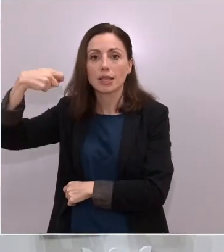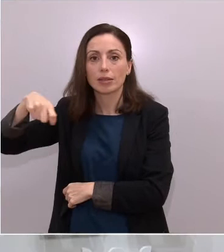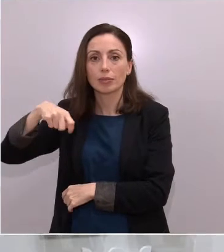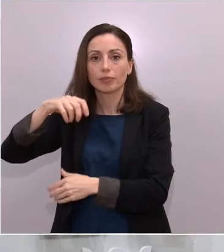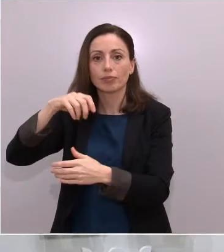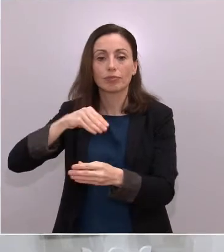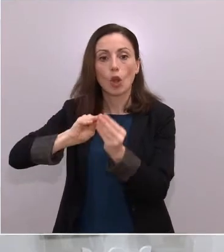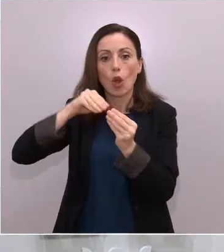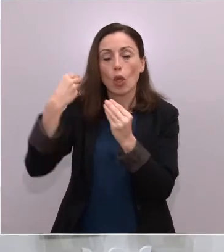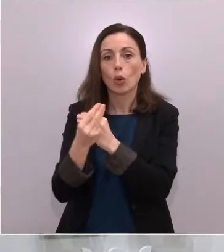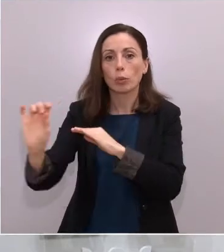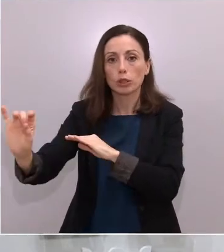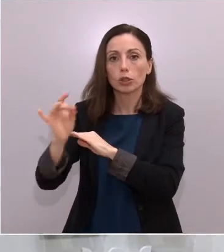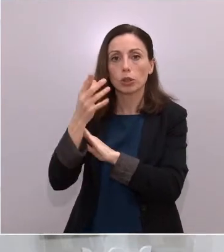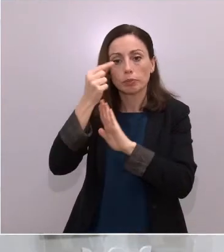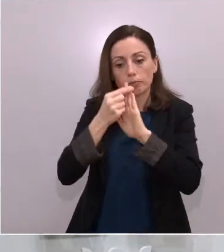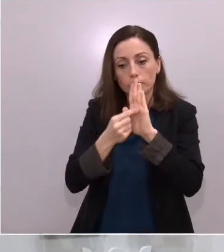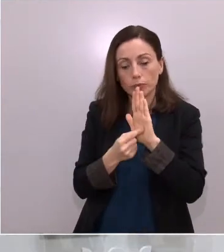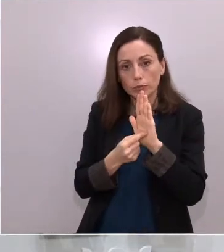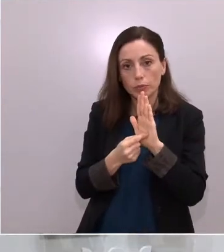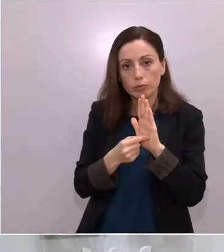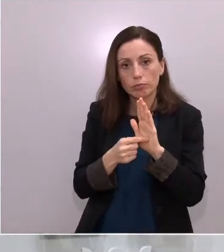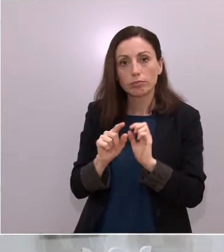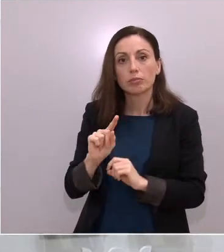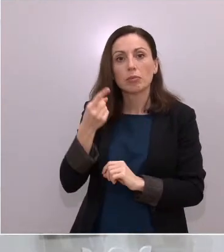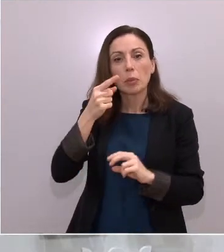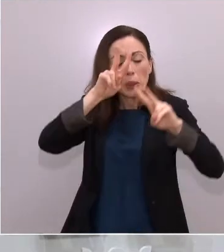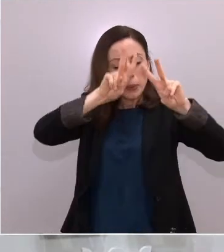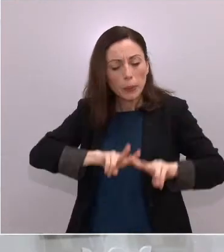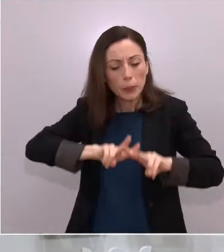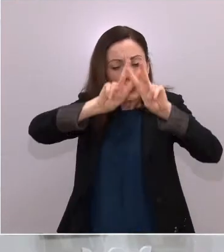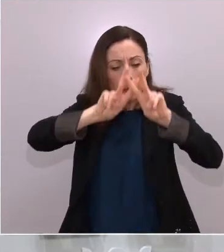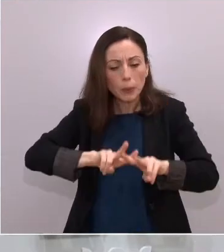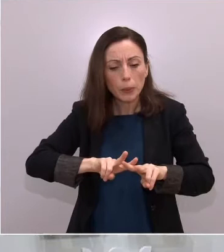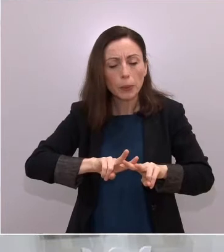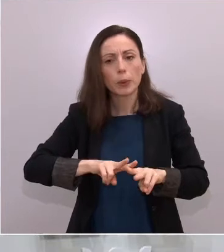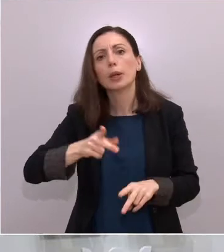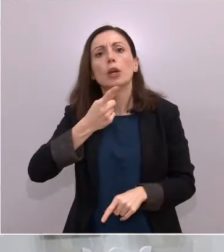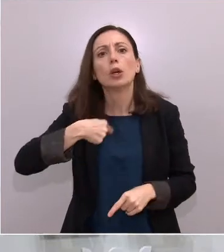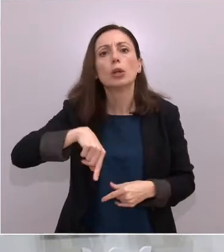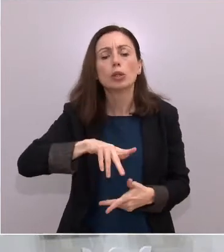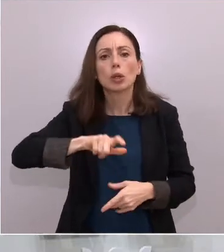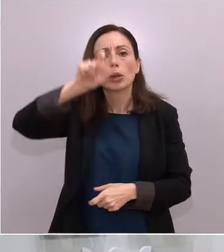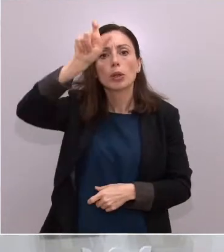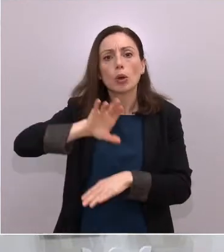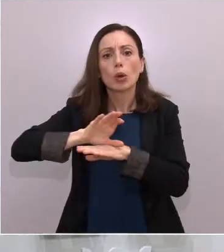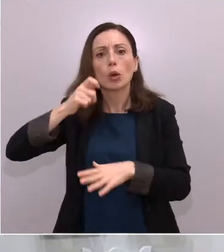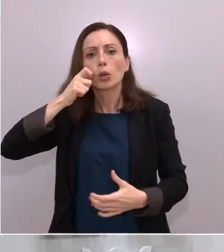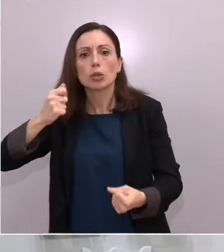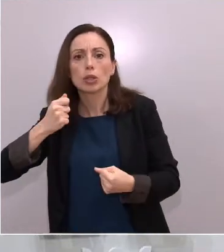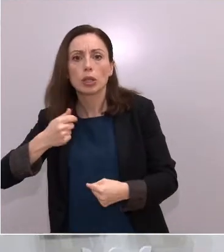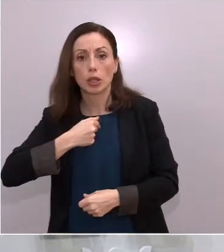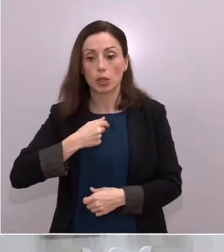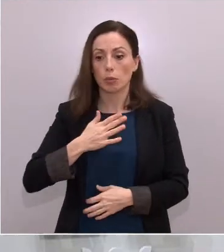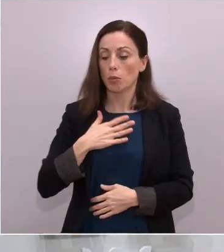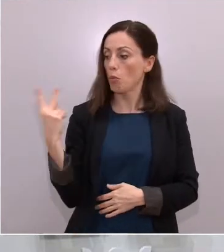documento con esos 4 aspectos y en un primer estudio, en un primer análisis que hemos hecho el consejero de Salud y yo